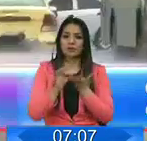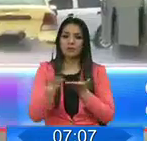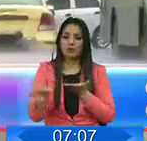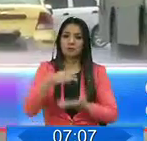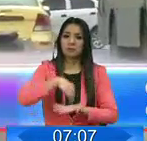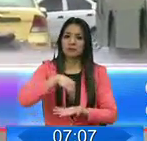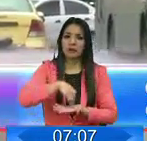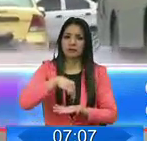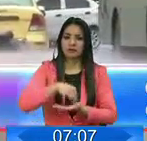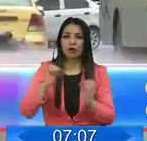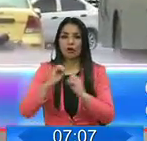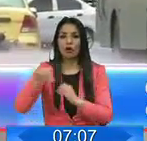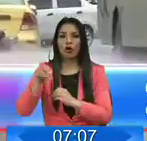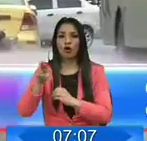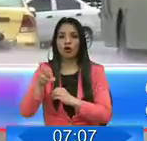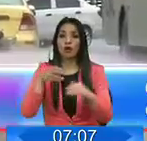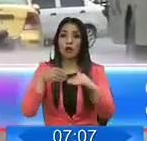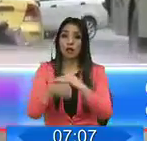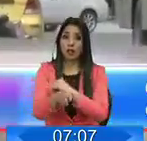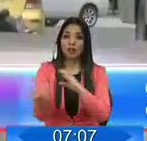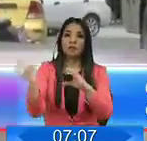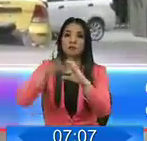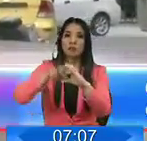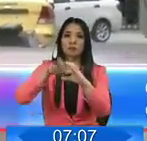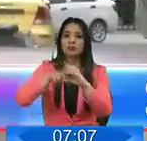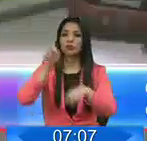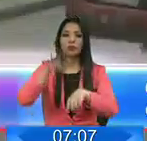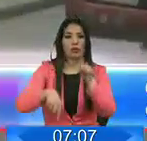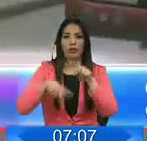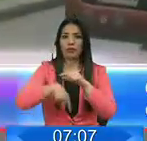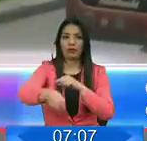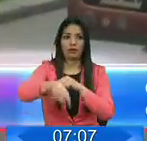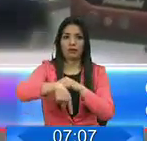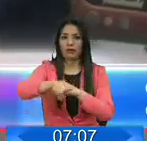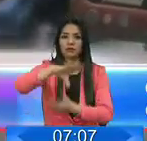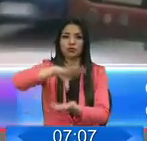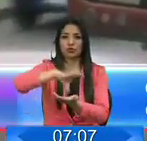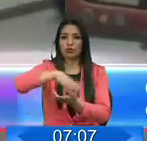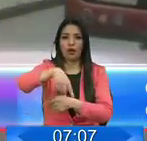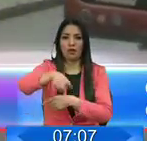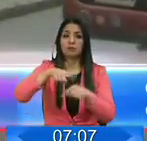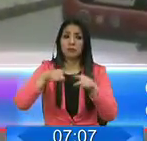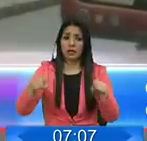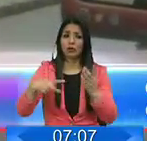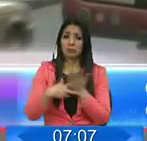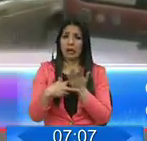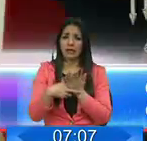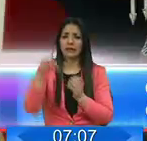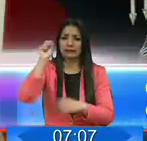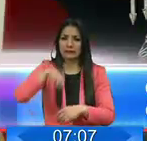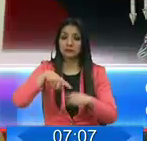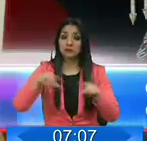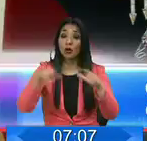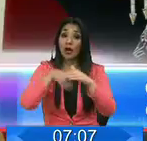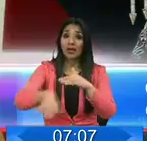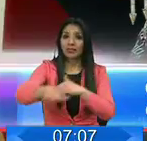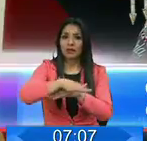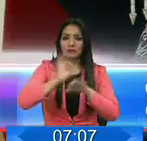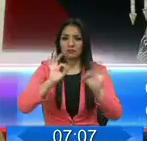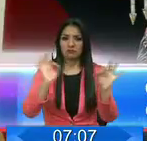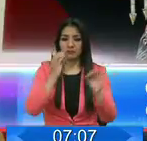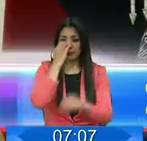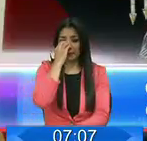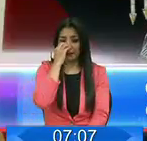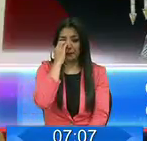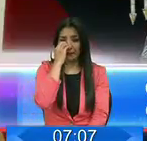sector La Joya, dicen, es recoger pasajeros dentro del perímetro urbano, más sí en sus paradas de destino. Entra al Cantón Quito hasta el